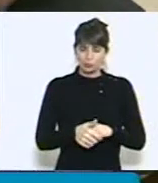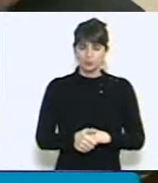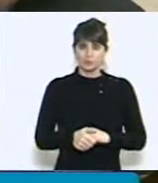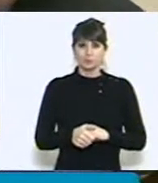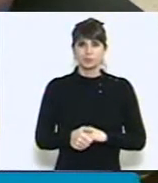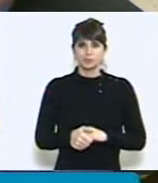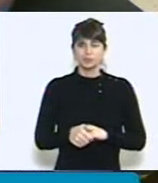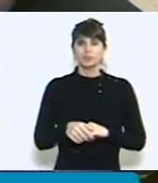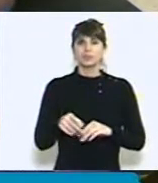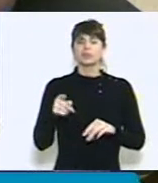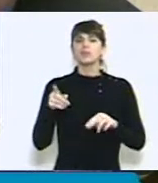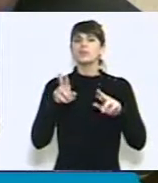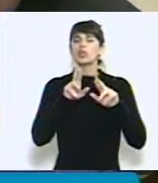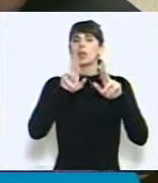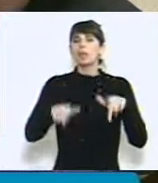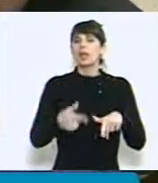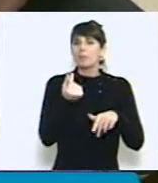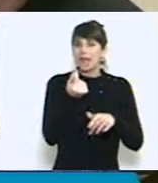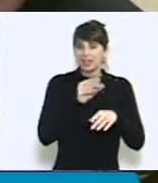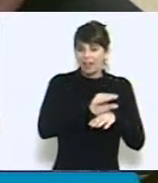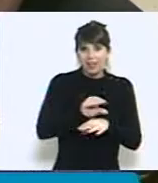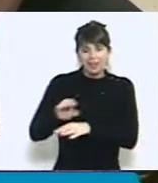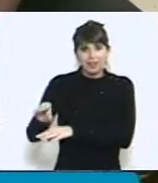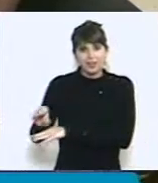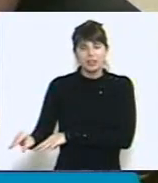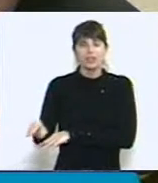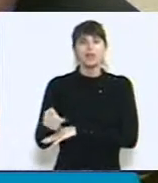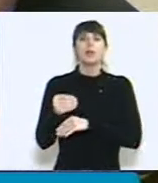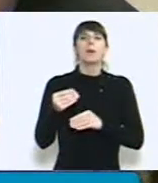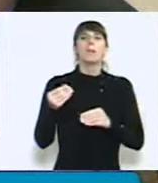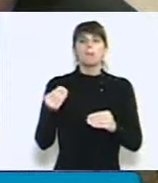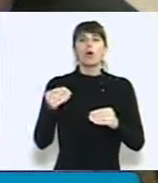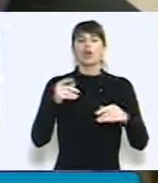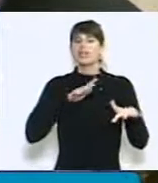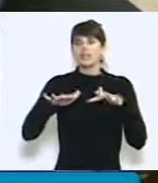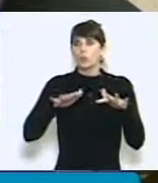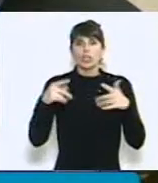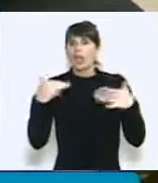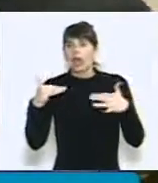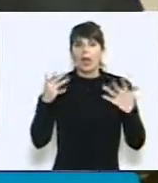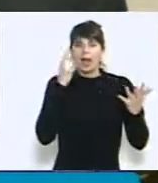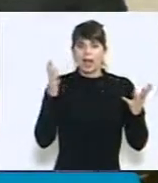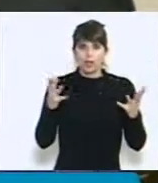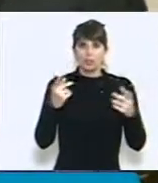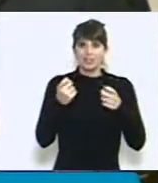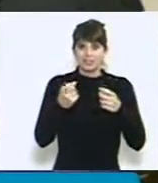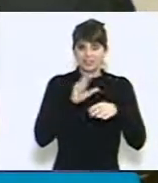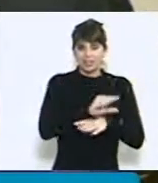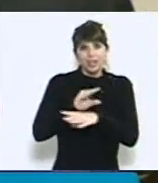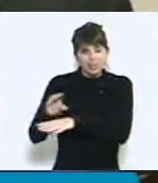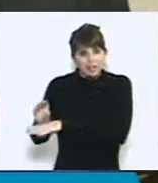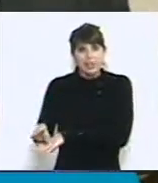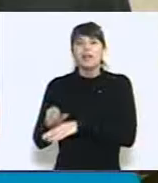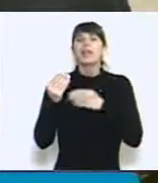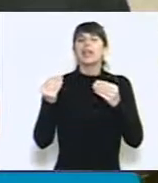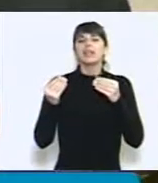dijo: los planes asistenciales que atienden ciertas urgencias solo deberían pensarse como